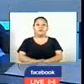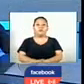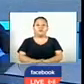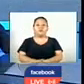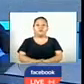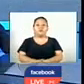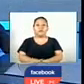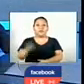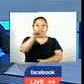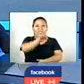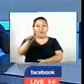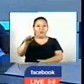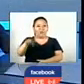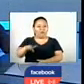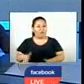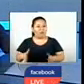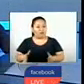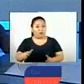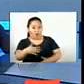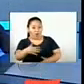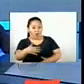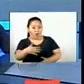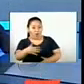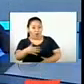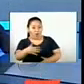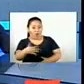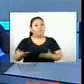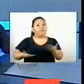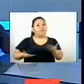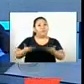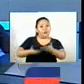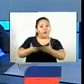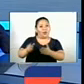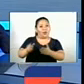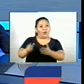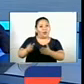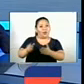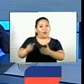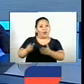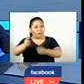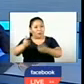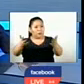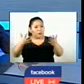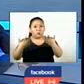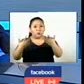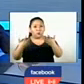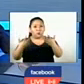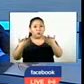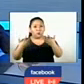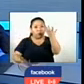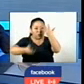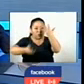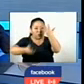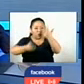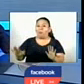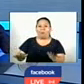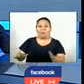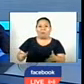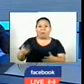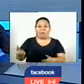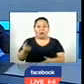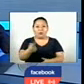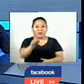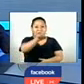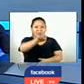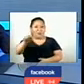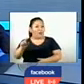y esta semana un incendio consumió varios puestos en el mercado de Usulután cuál es la situación de los comerciantes afectados al cierre